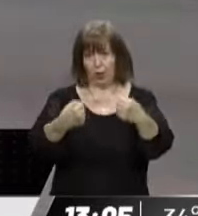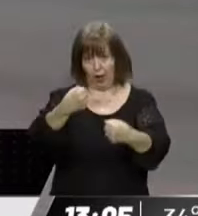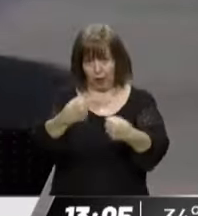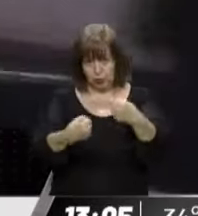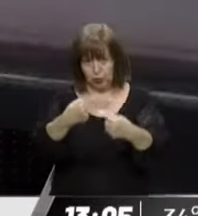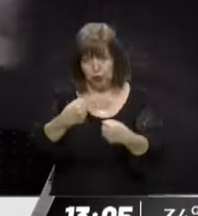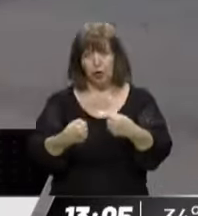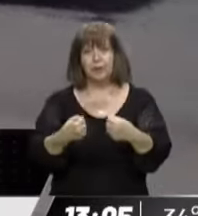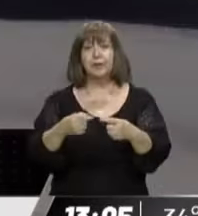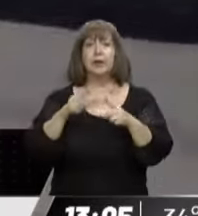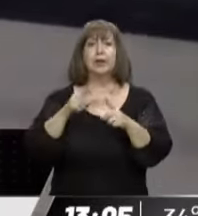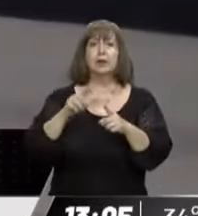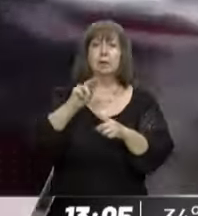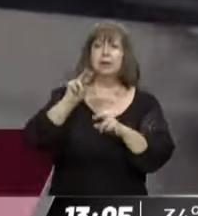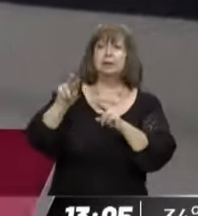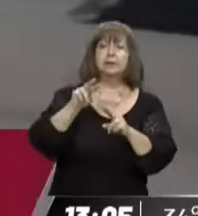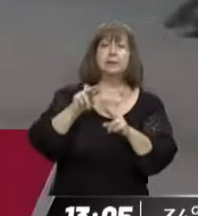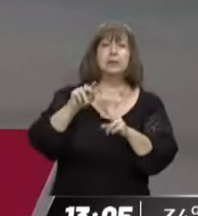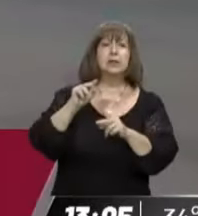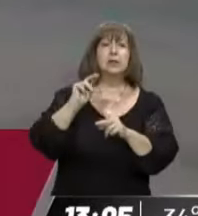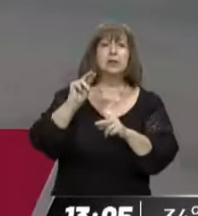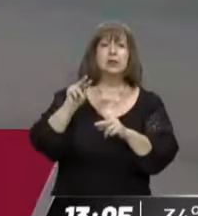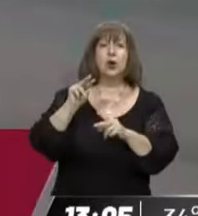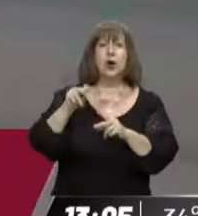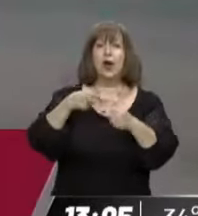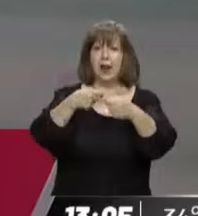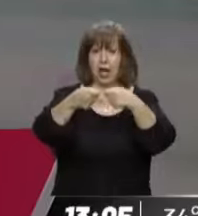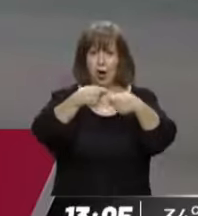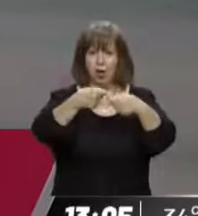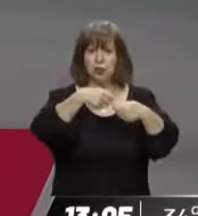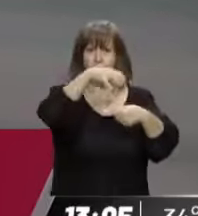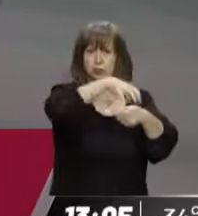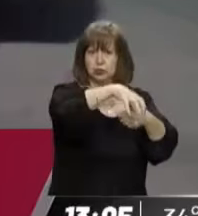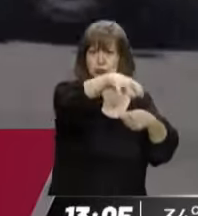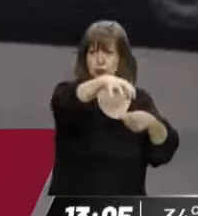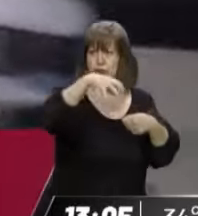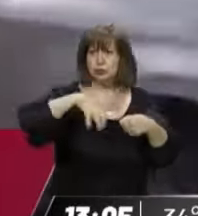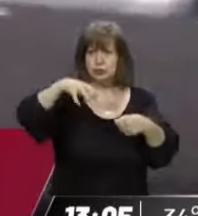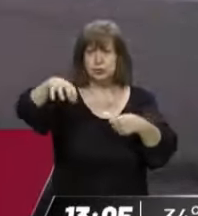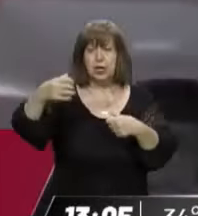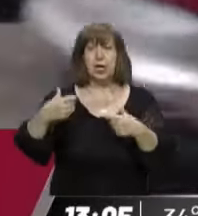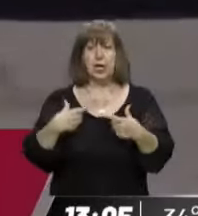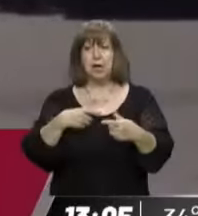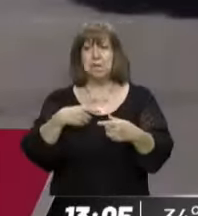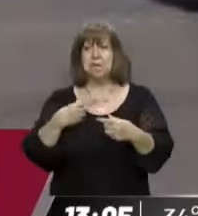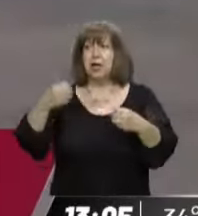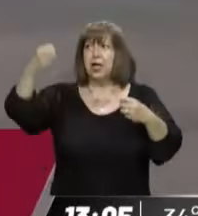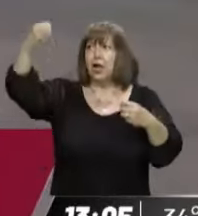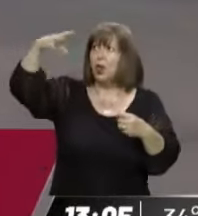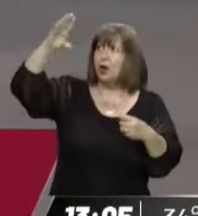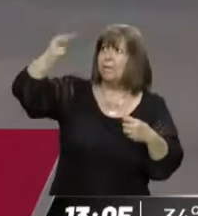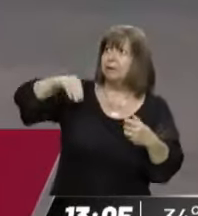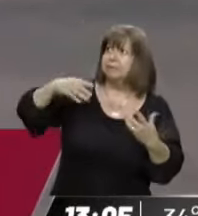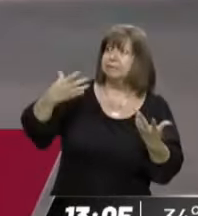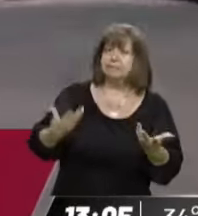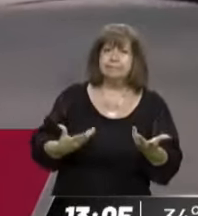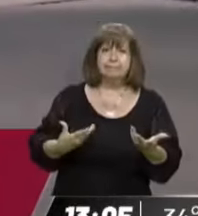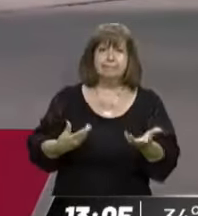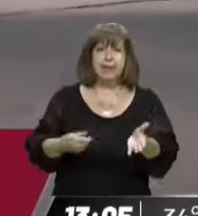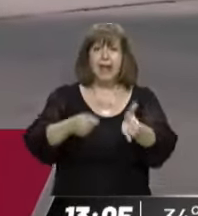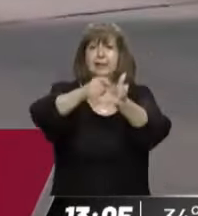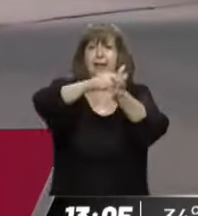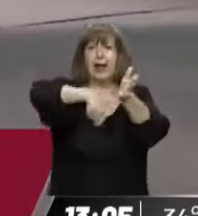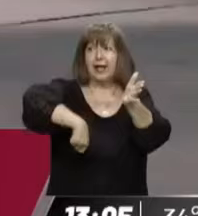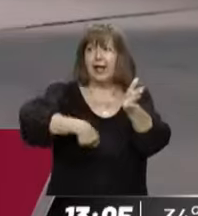solo afecta el tránsito sino también muchos negocios que no están funcionando porque tienen que cobrar por ejemplo con